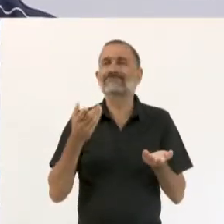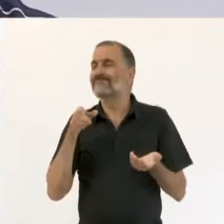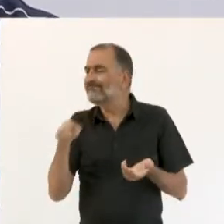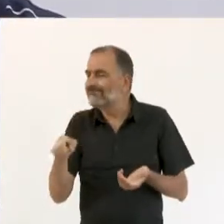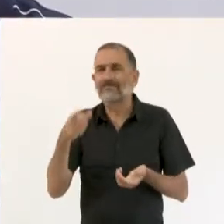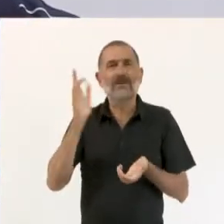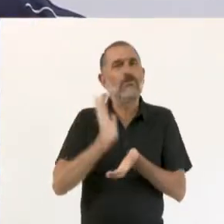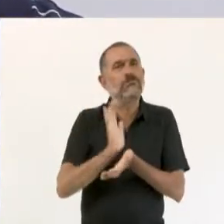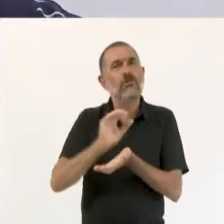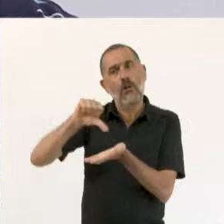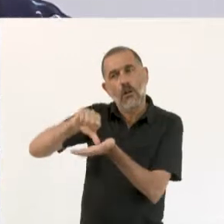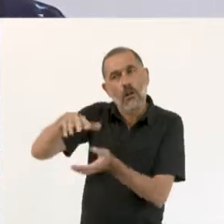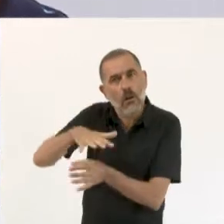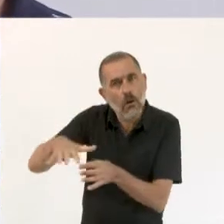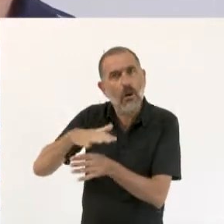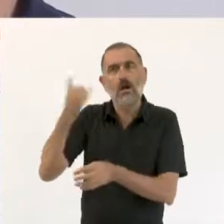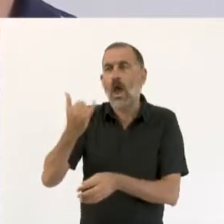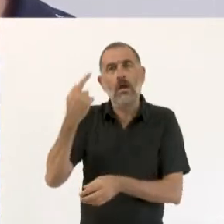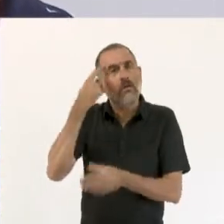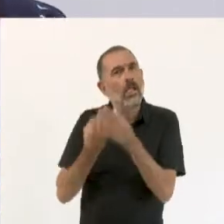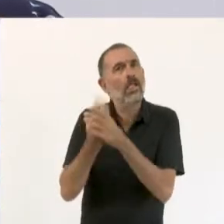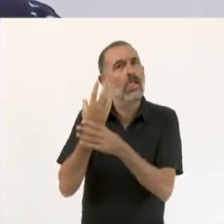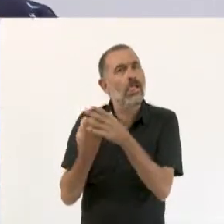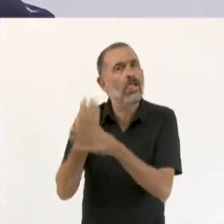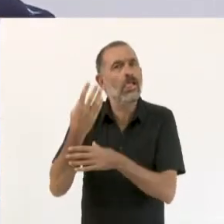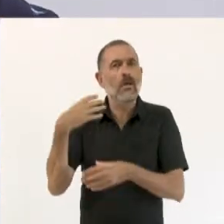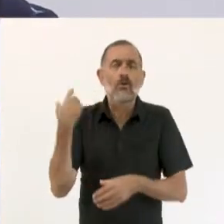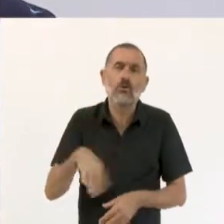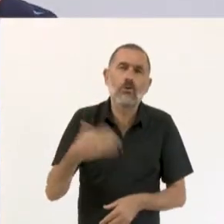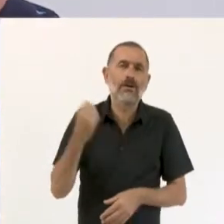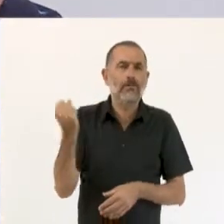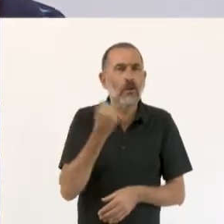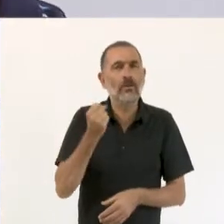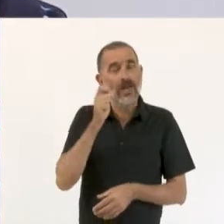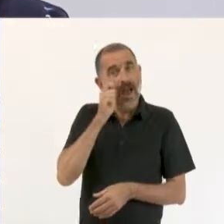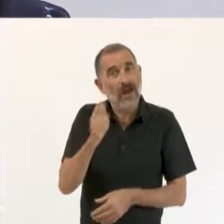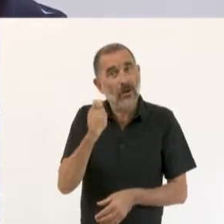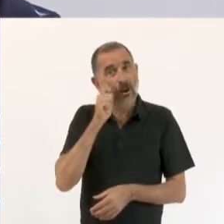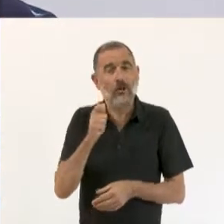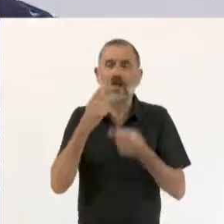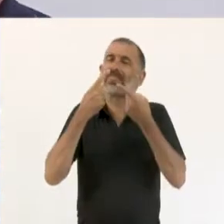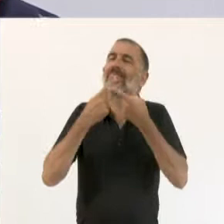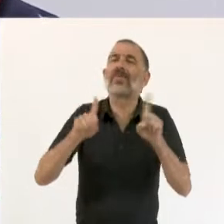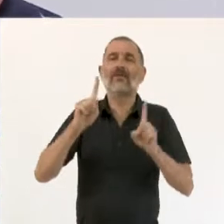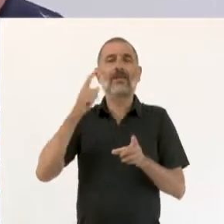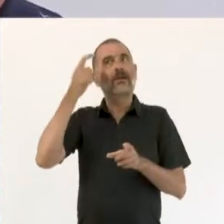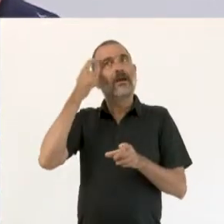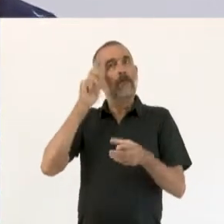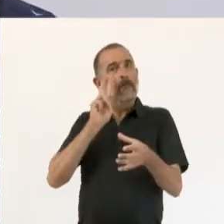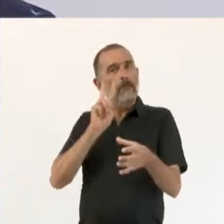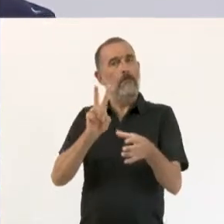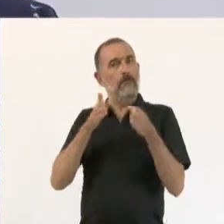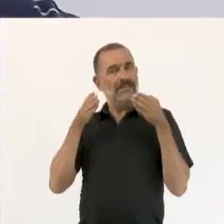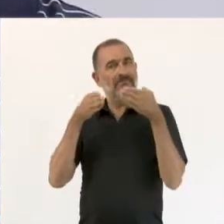fértil, digamos, ¿no? Donde poner a la arqueología en otro lugar, ¿no? En un lugar más cercano a las problemáticas de